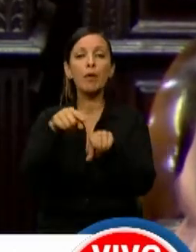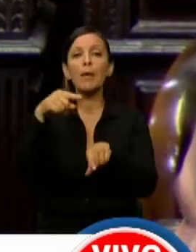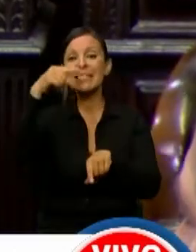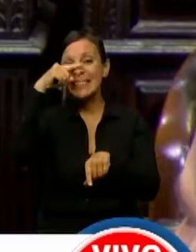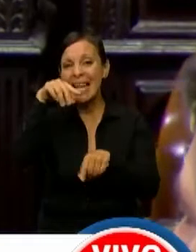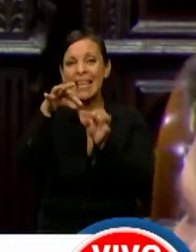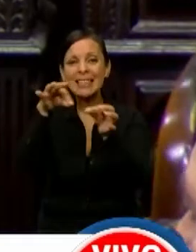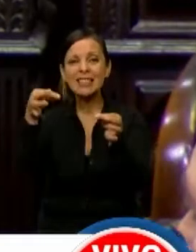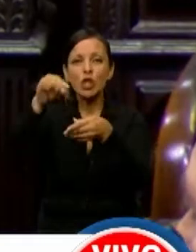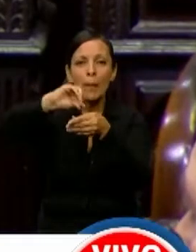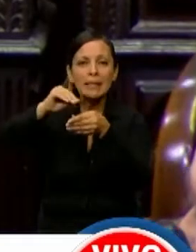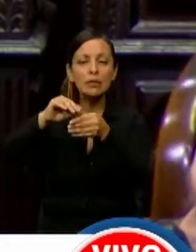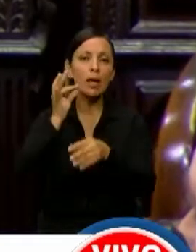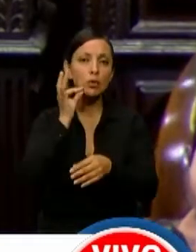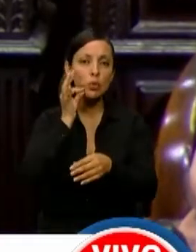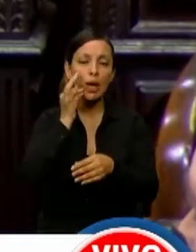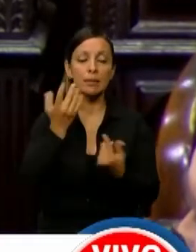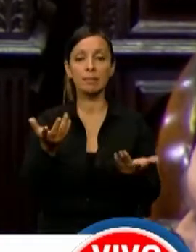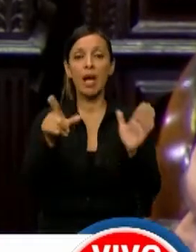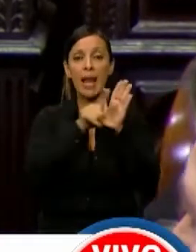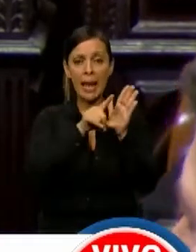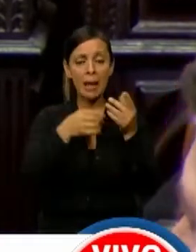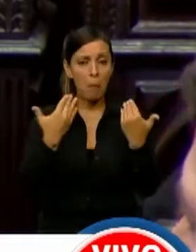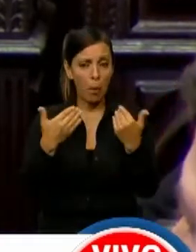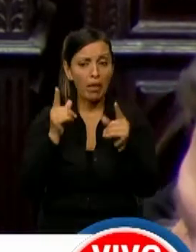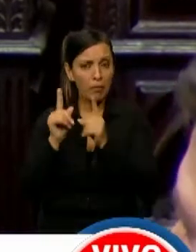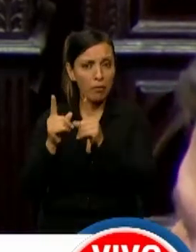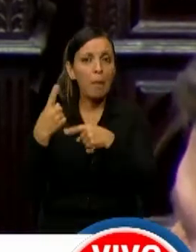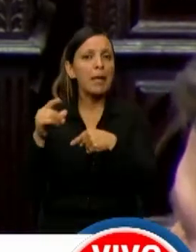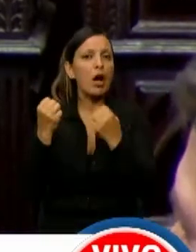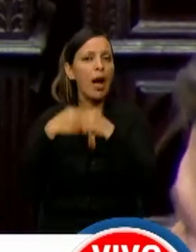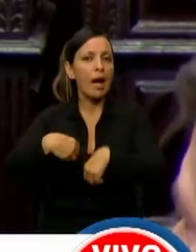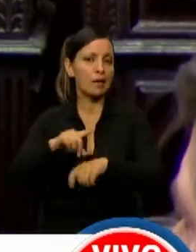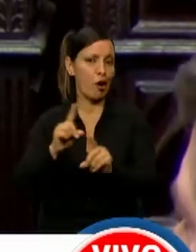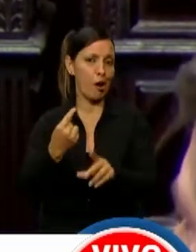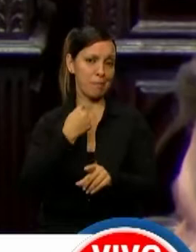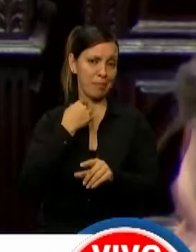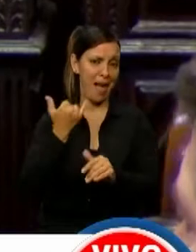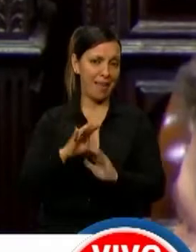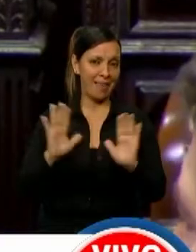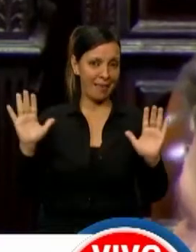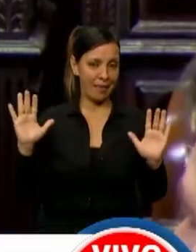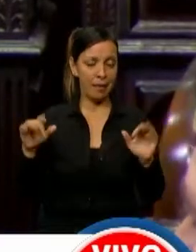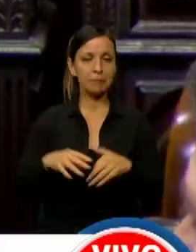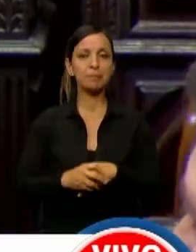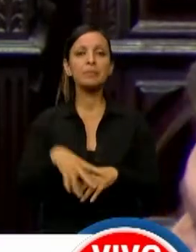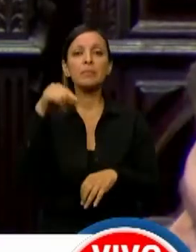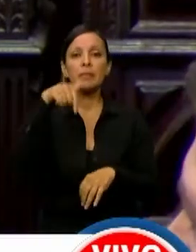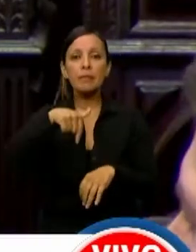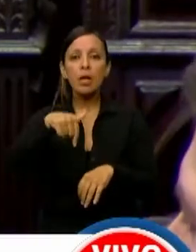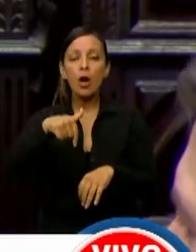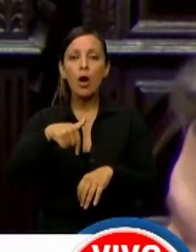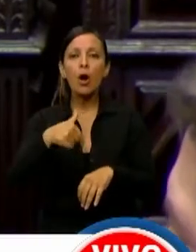azúcar. Con esta ley lo van a poder seguir haciendo, pero ya no a escondidas. Hoy tenemos